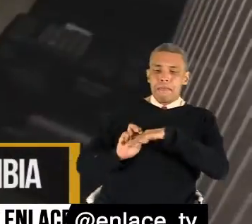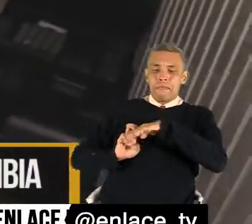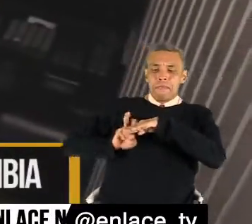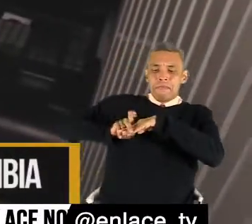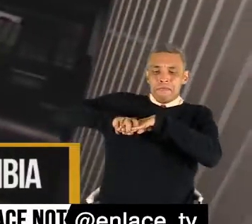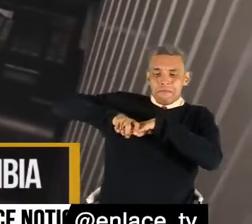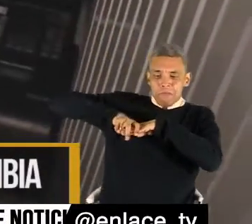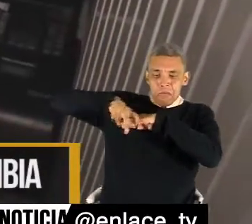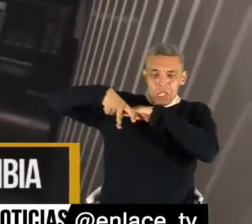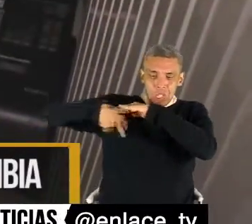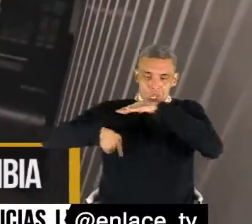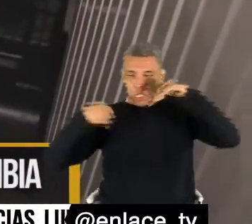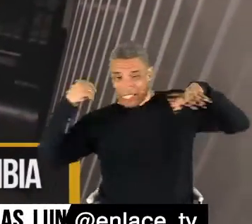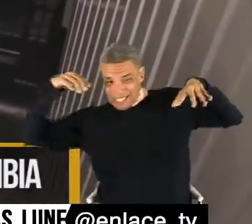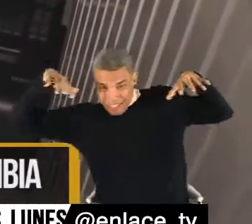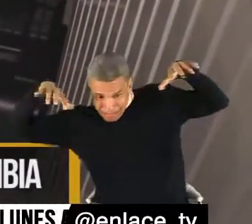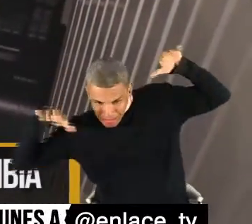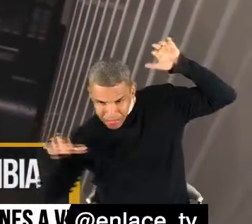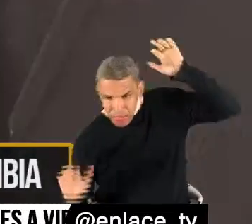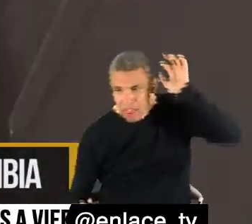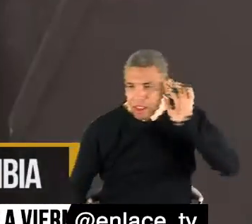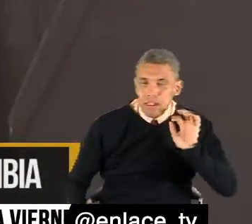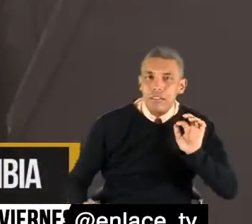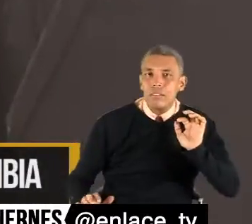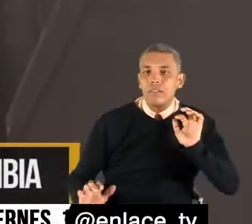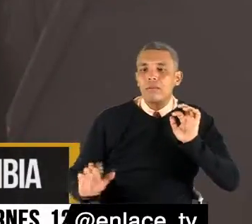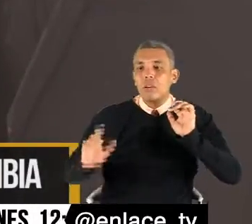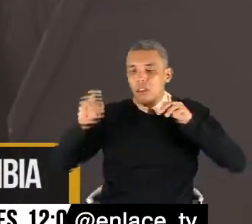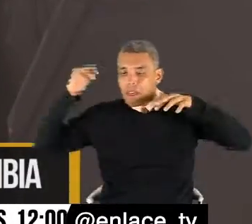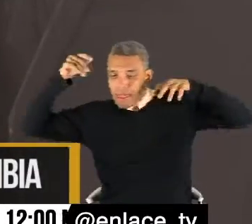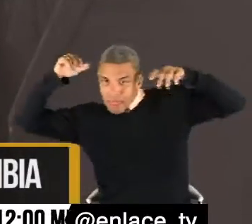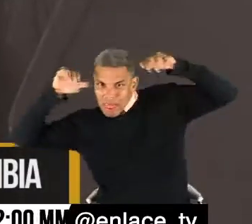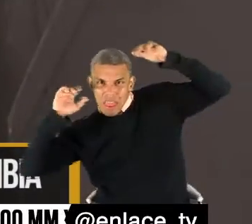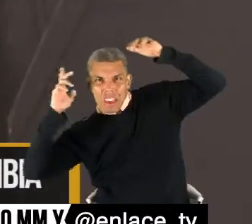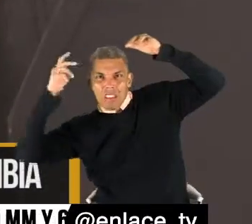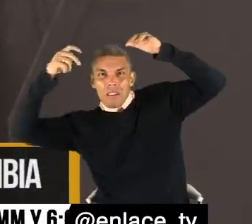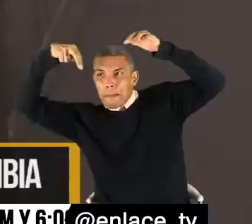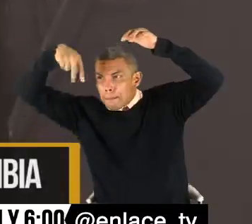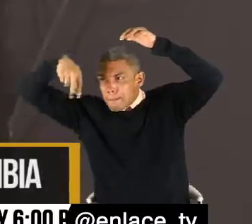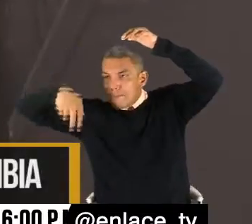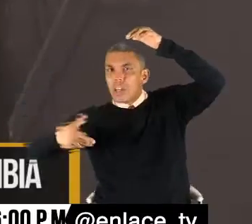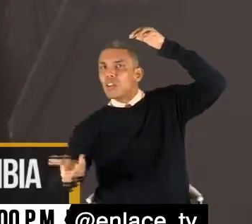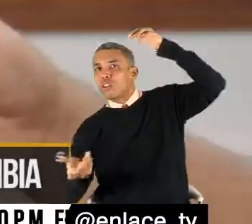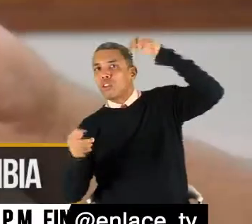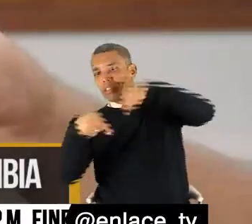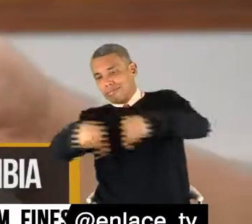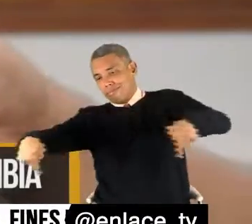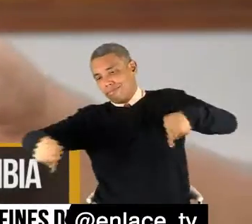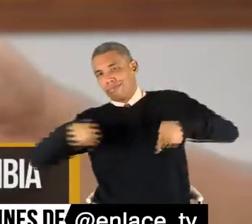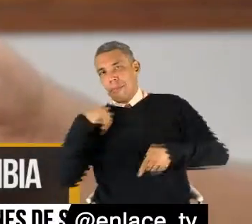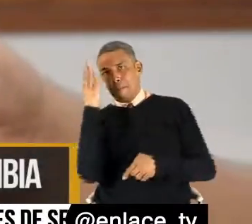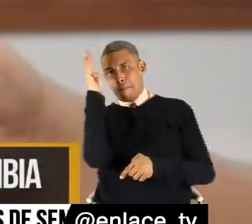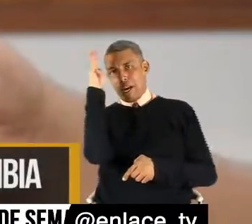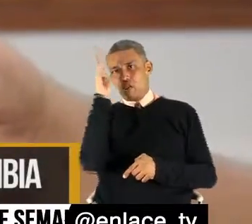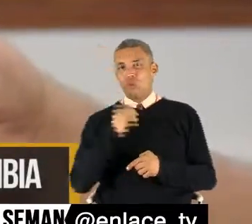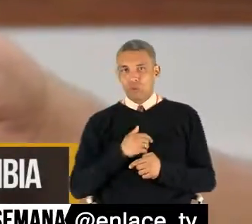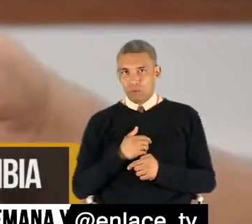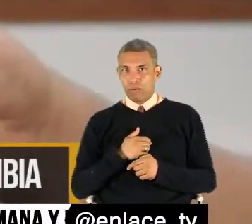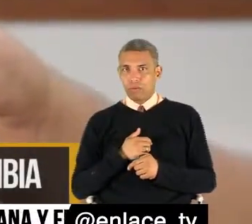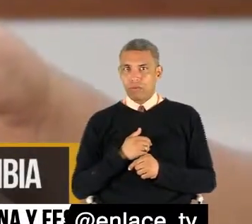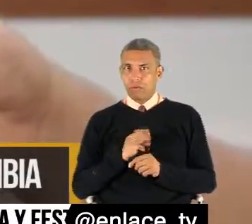podía levantar y por ahí meterse, que fue el acceso fue por el baño. Por ahí mismo se sacaron las cosas, sí, porque los otros orificios